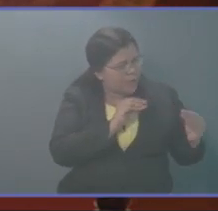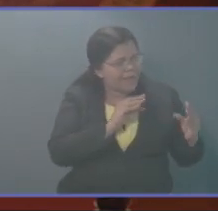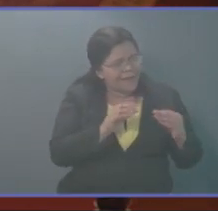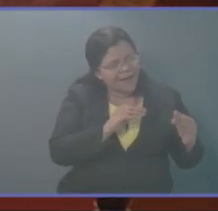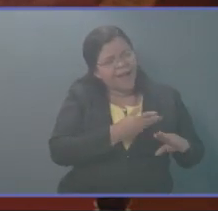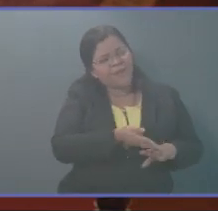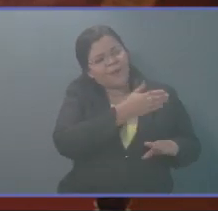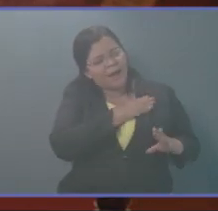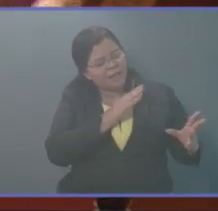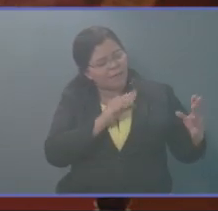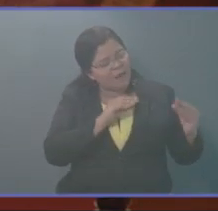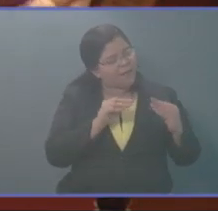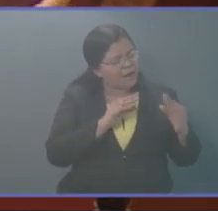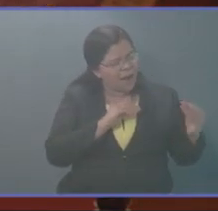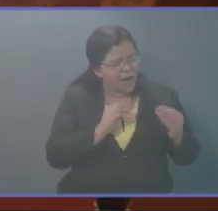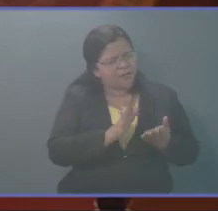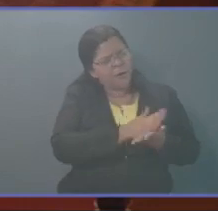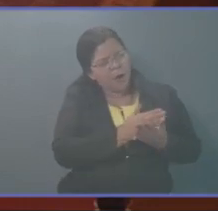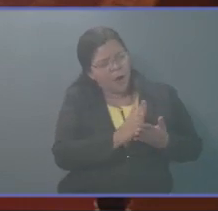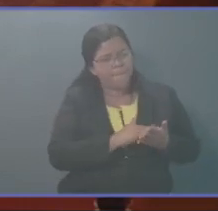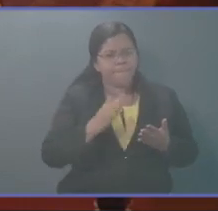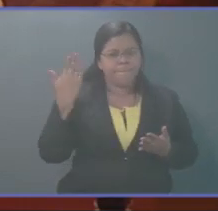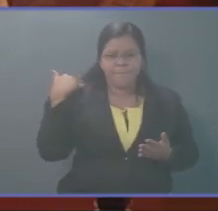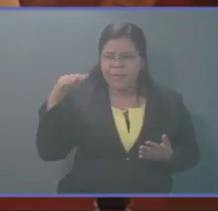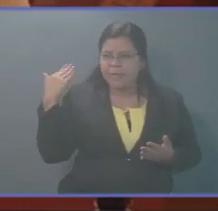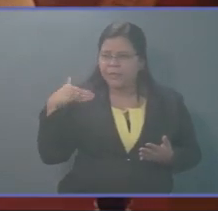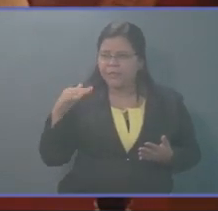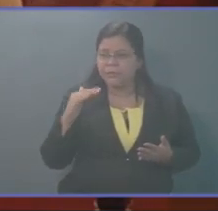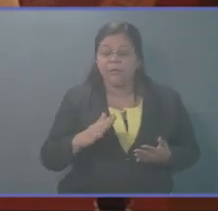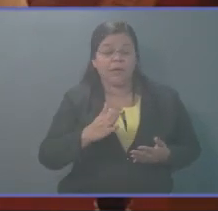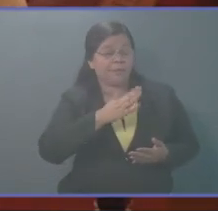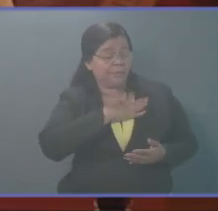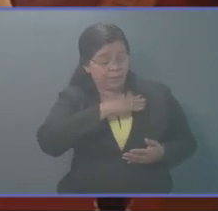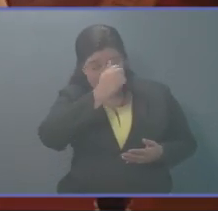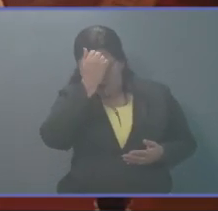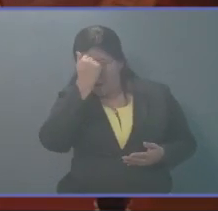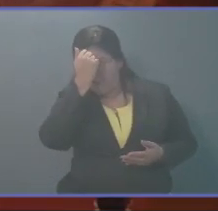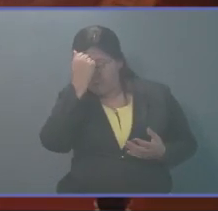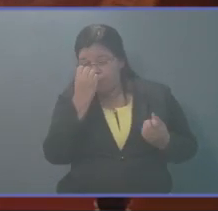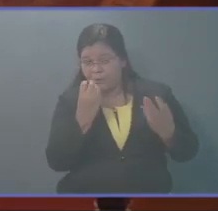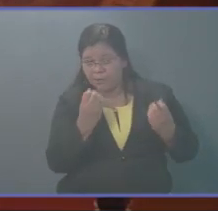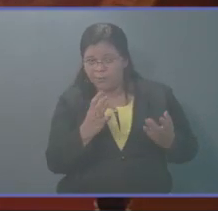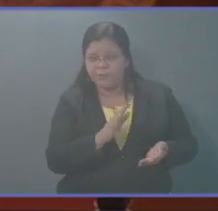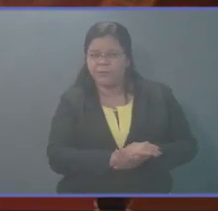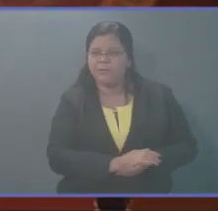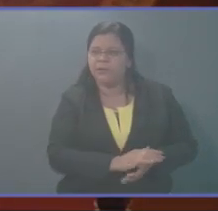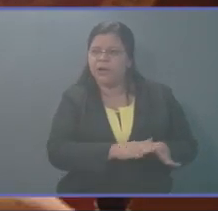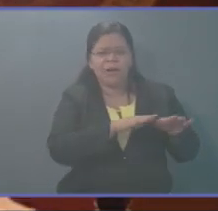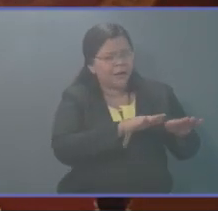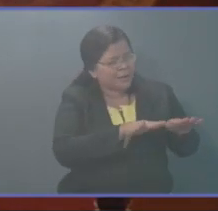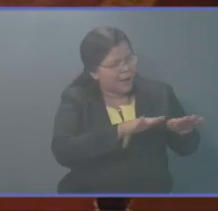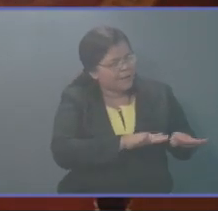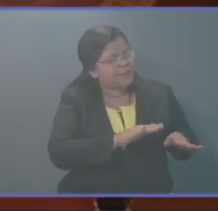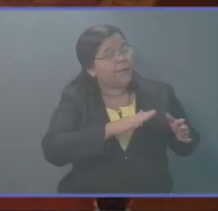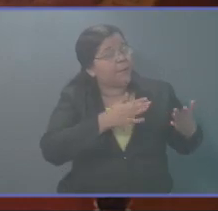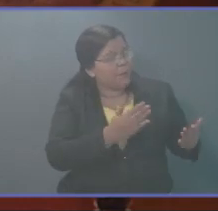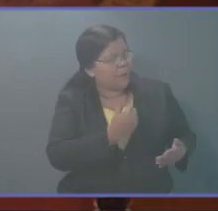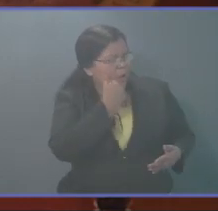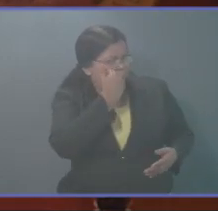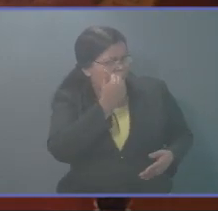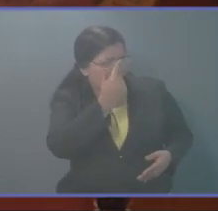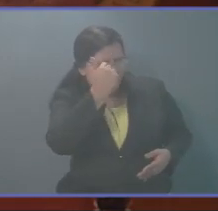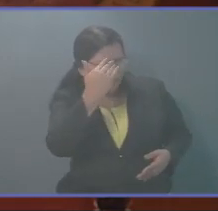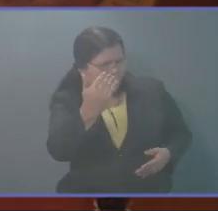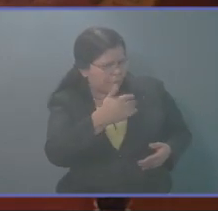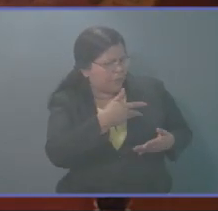las que pudimos compartir experiencias y en las que aprendí también mucho. Gracias por creer en que los jóvenes políticos tenemos mucho